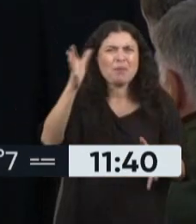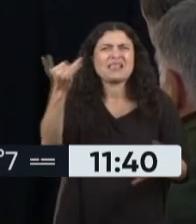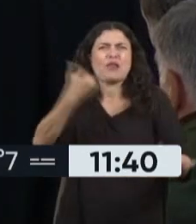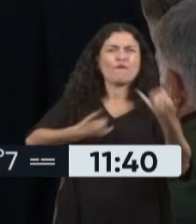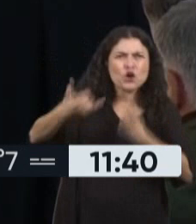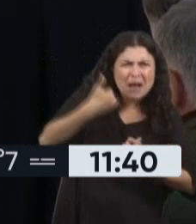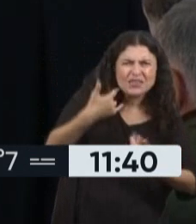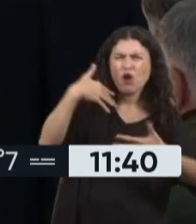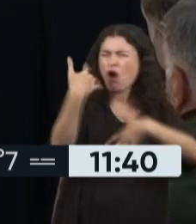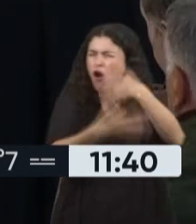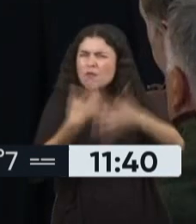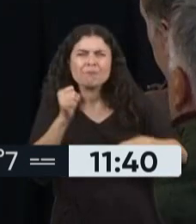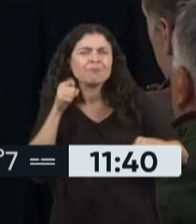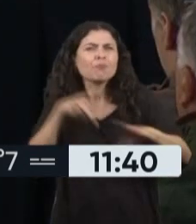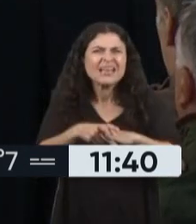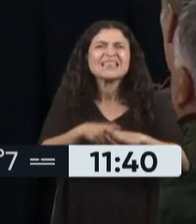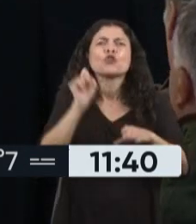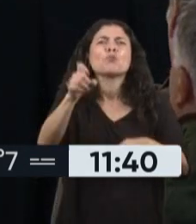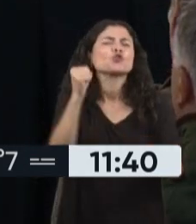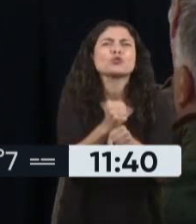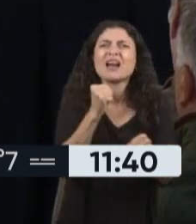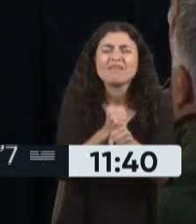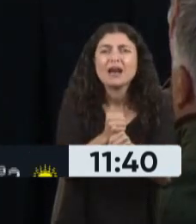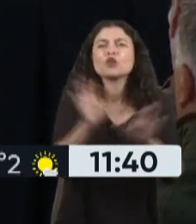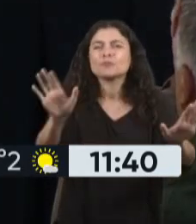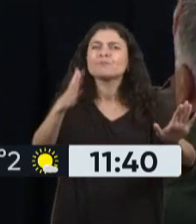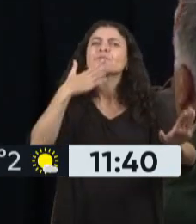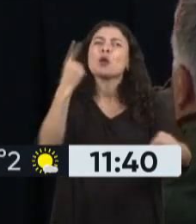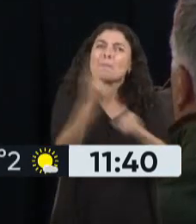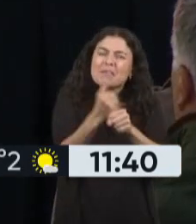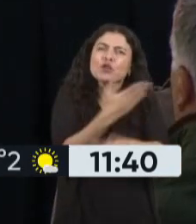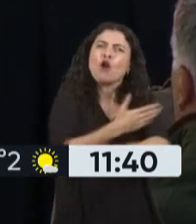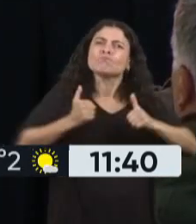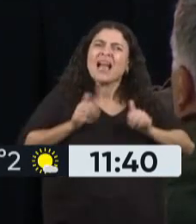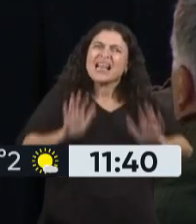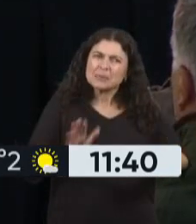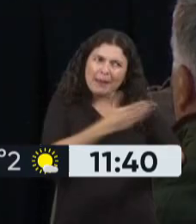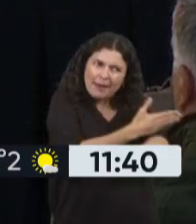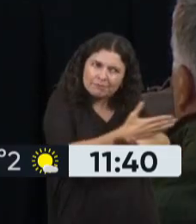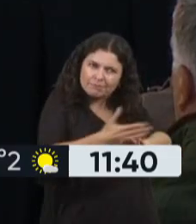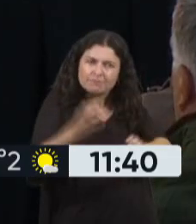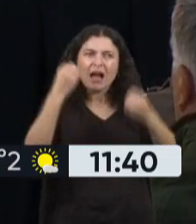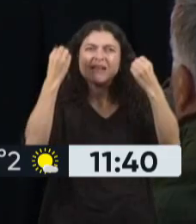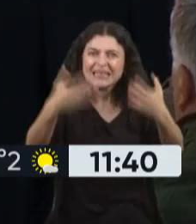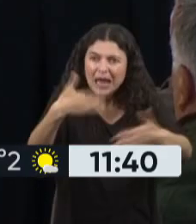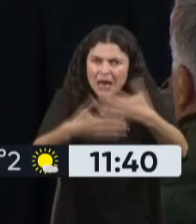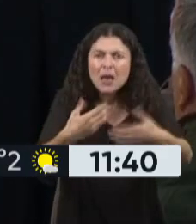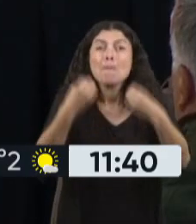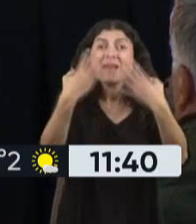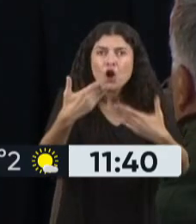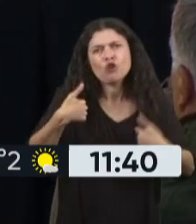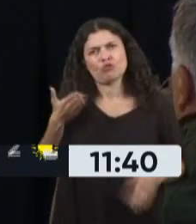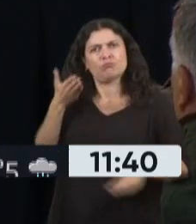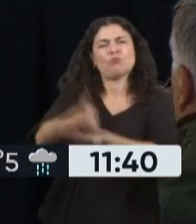digamos, esa tarea puede demandar por lo menos 5 horas y ahí cada minuto cuenta para salvar